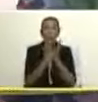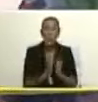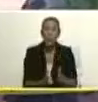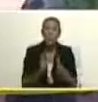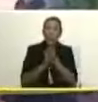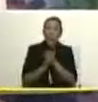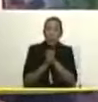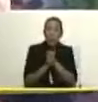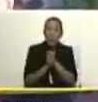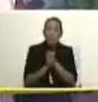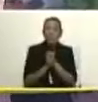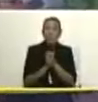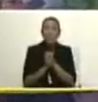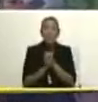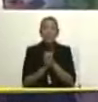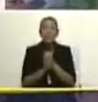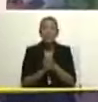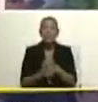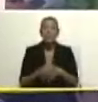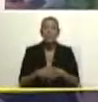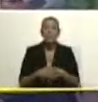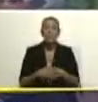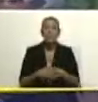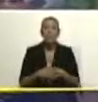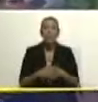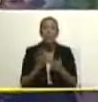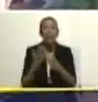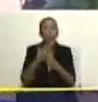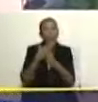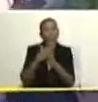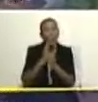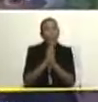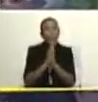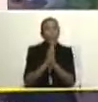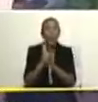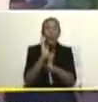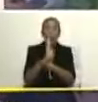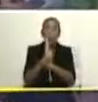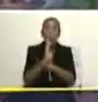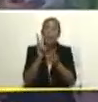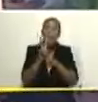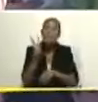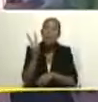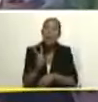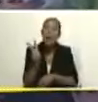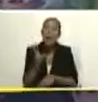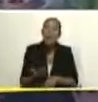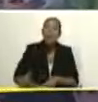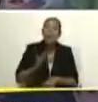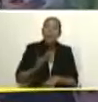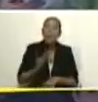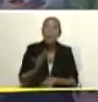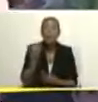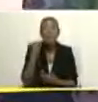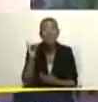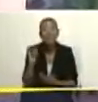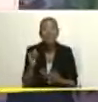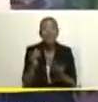mis compañeros y alumnos de esta institución colaboren, cuiden y valoren el trabajo que hicieron,